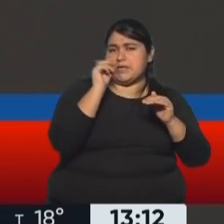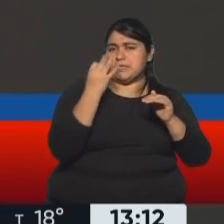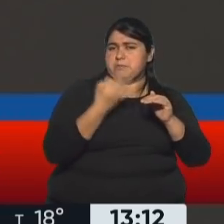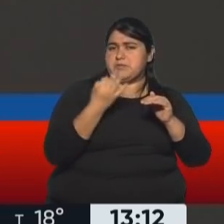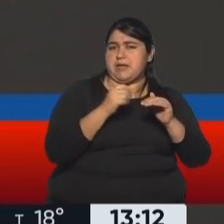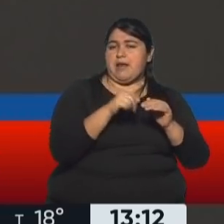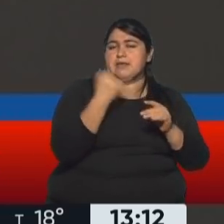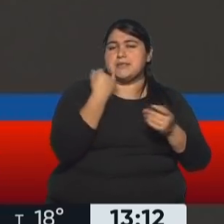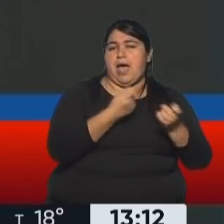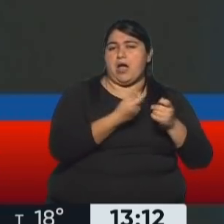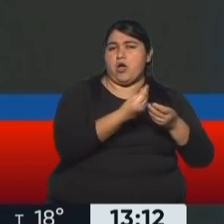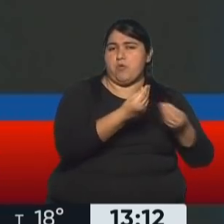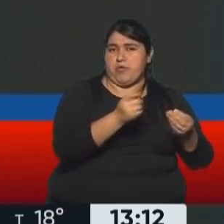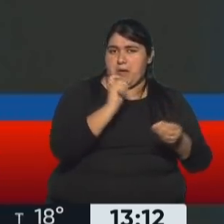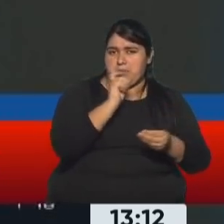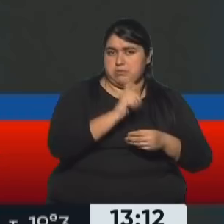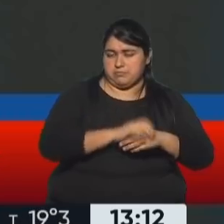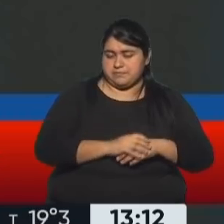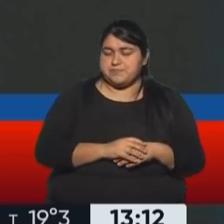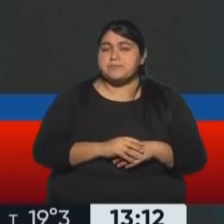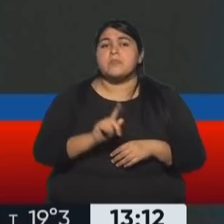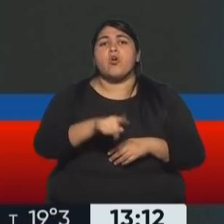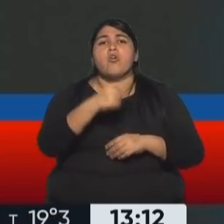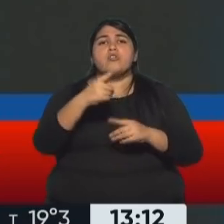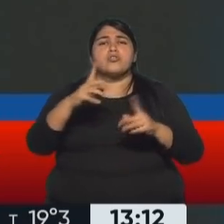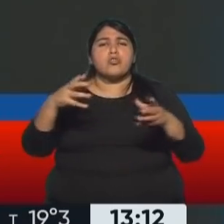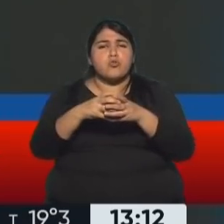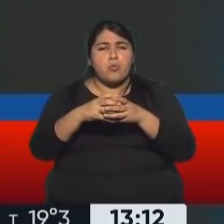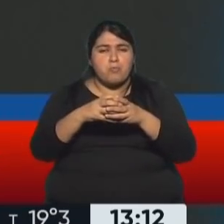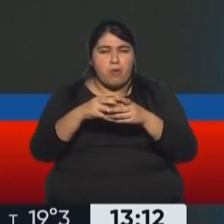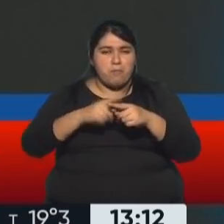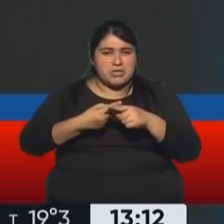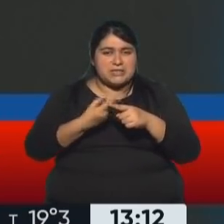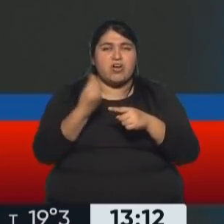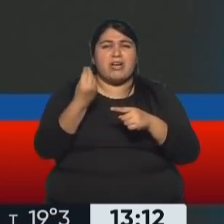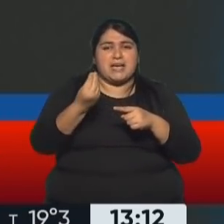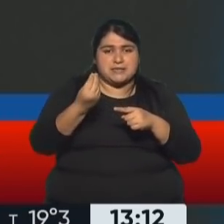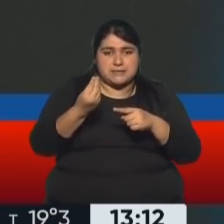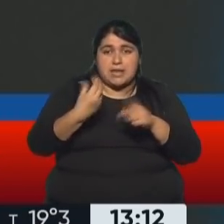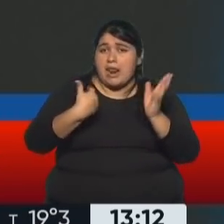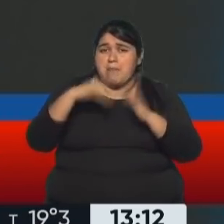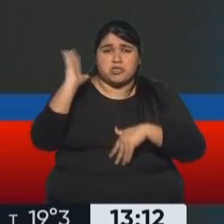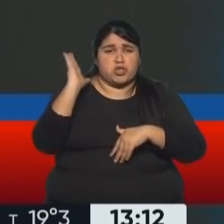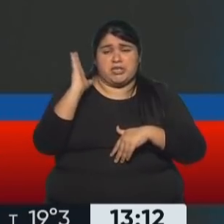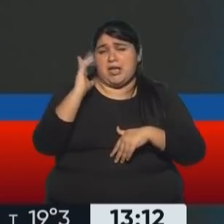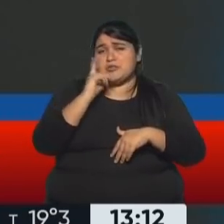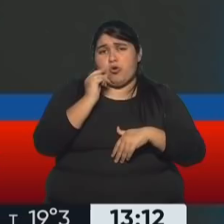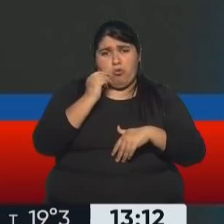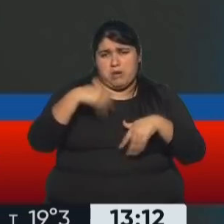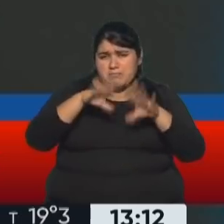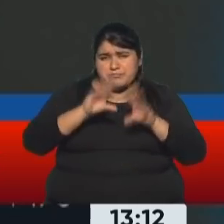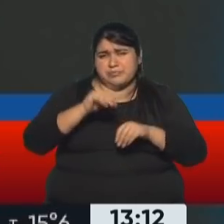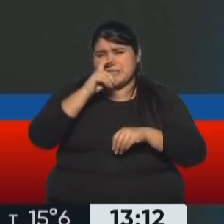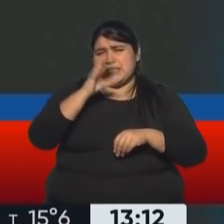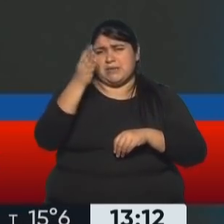la que forman parte muchos de los miembros del partido. Otros datos también sobre la composición del partido es que es mayoritariamente de varones, el 70% son varones.